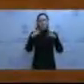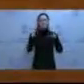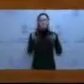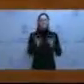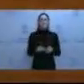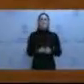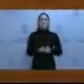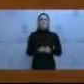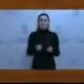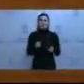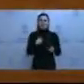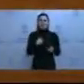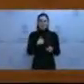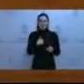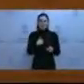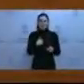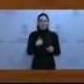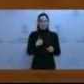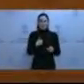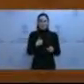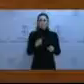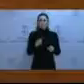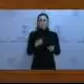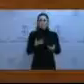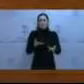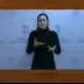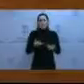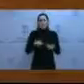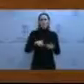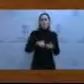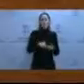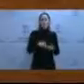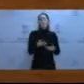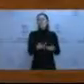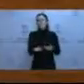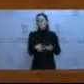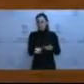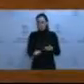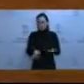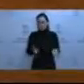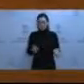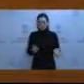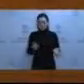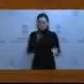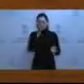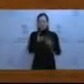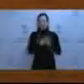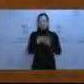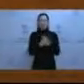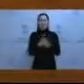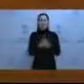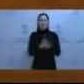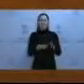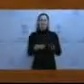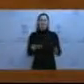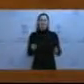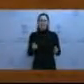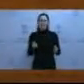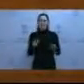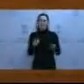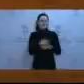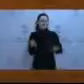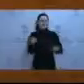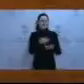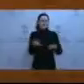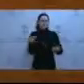quiero saber, señora consejera, hacia dónde nos dirige usted. Estamos hablando de muchos cientos de millones de